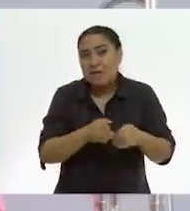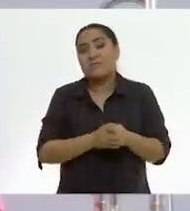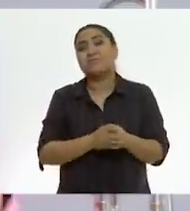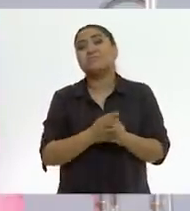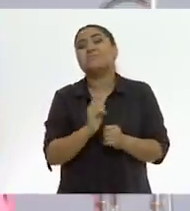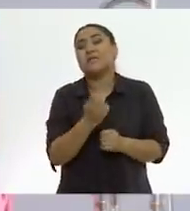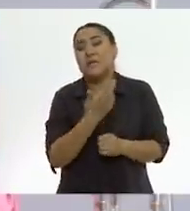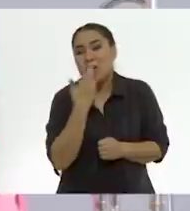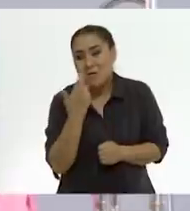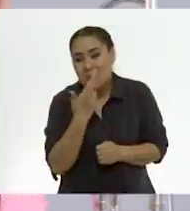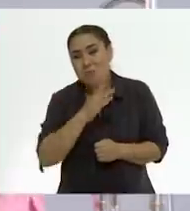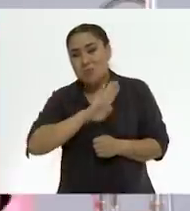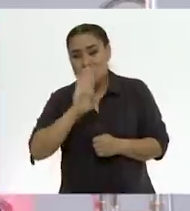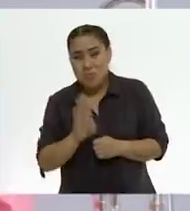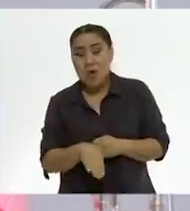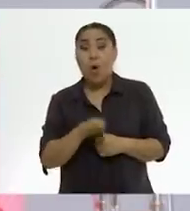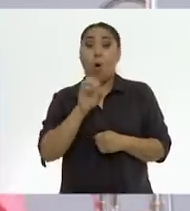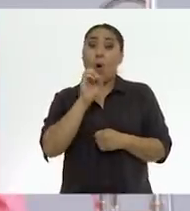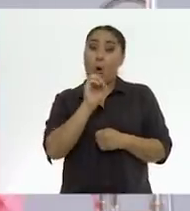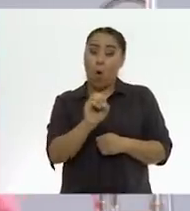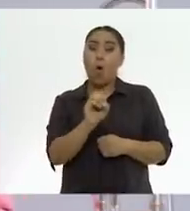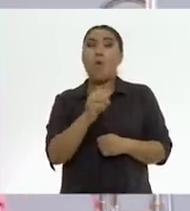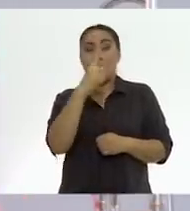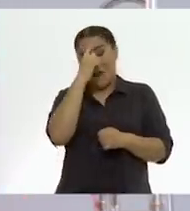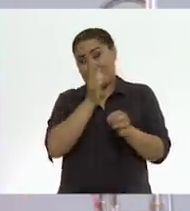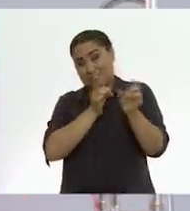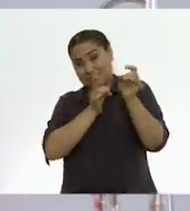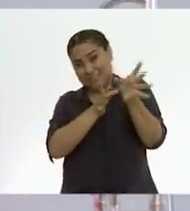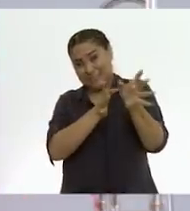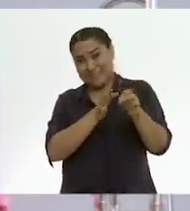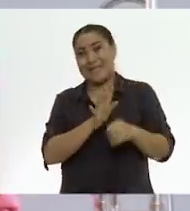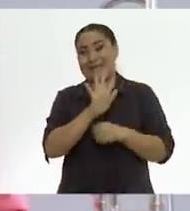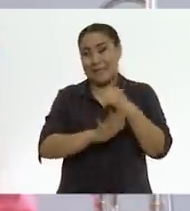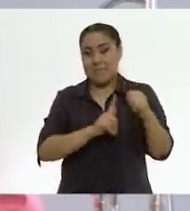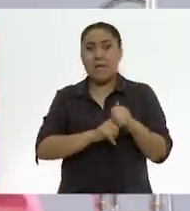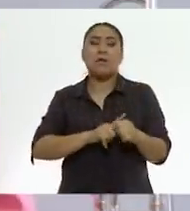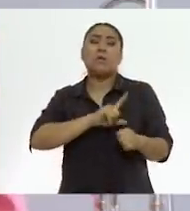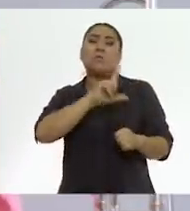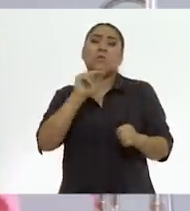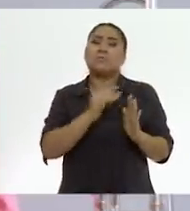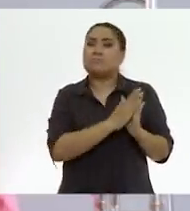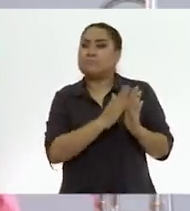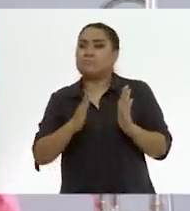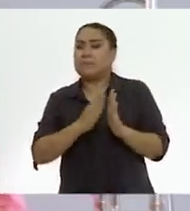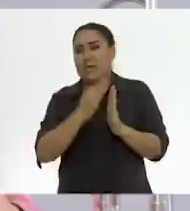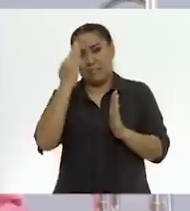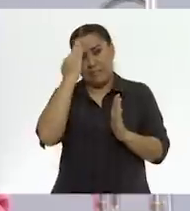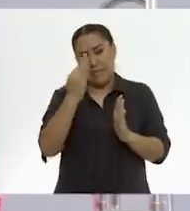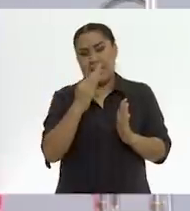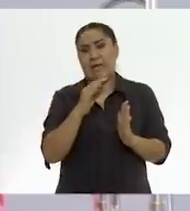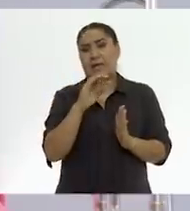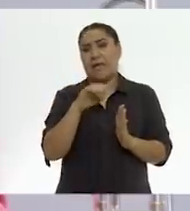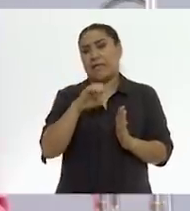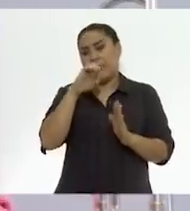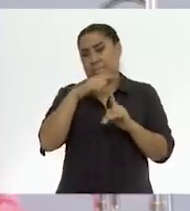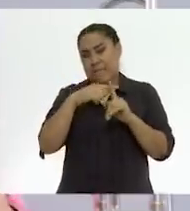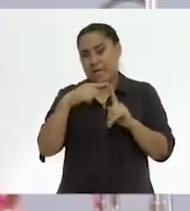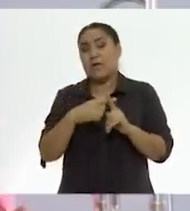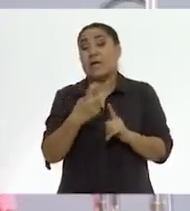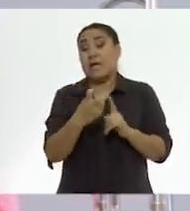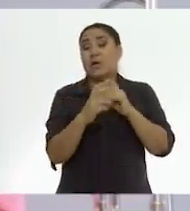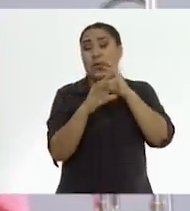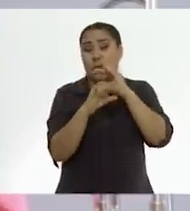funerales y principalmente para la cacería. Durante la Edad Media, la trompeta fue un instrumento que